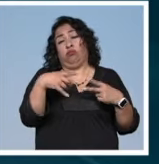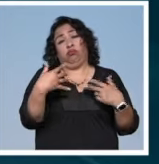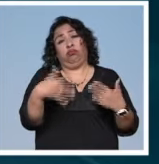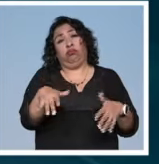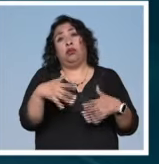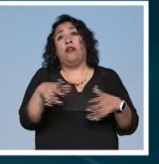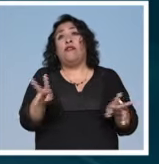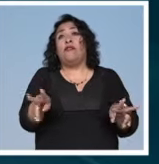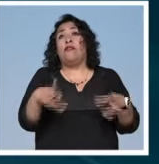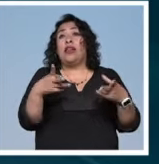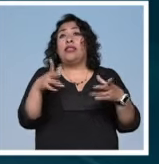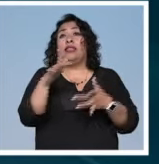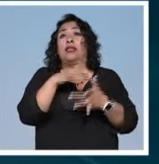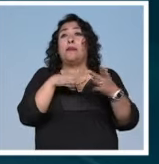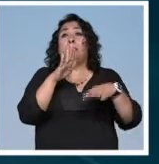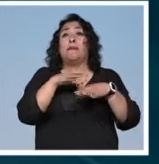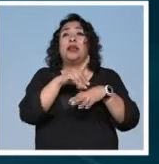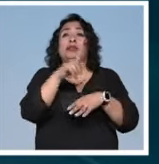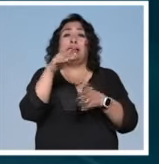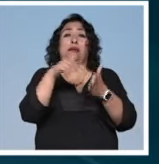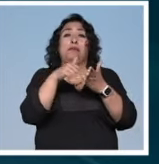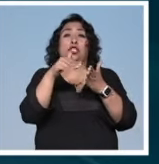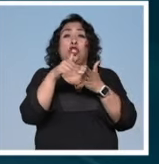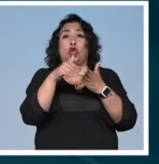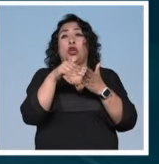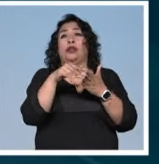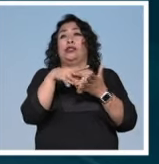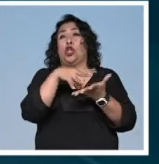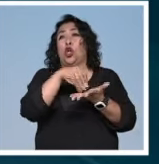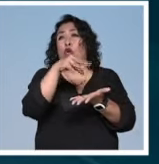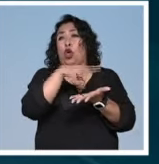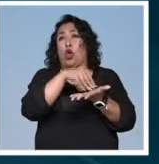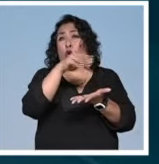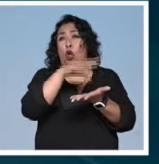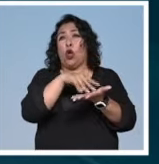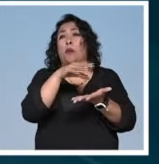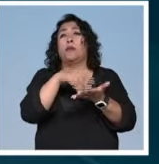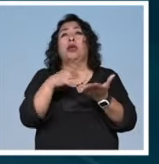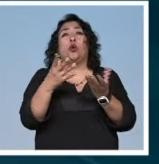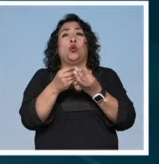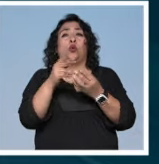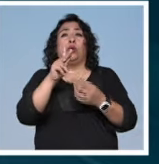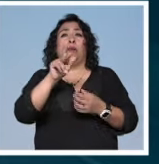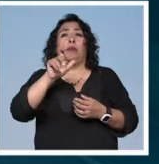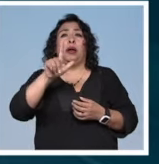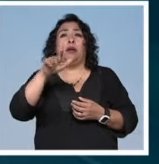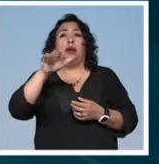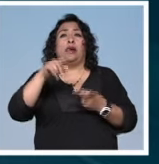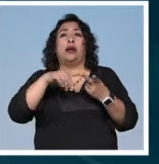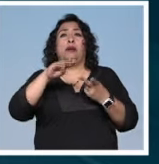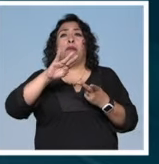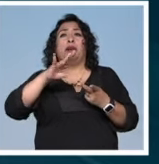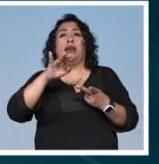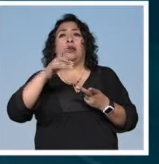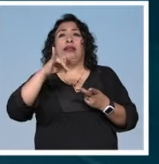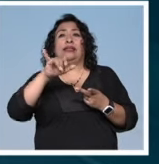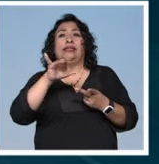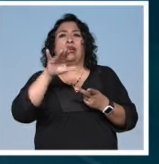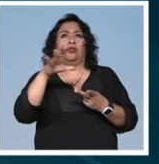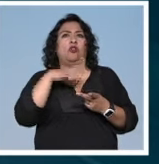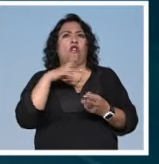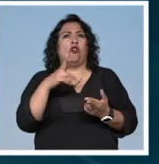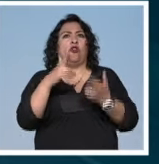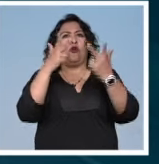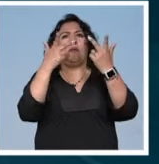grandes vendedores de discos, más de 100 millones de copias, tan solo junto con Paul McCartney y Michael Jackson, rompiendo el